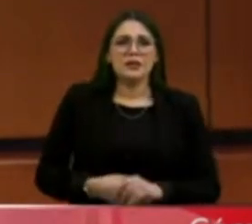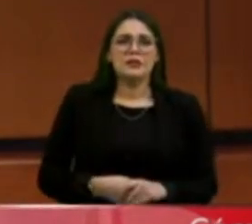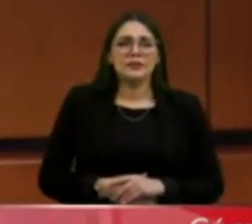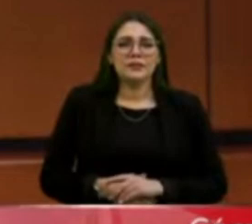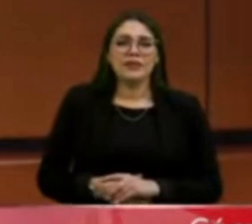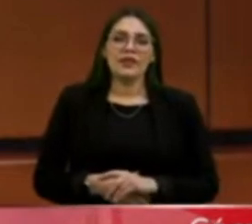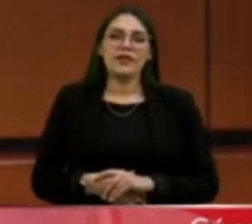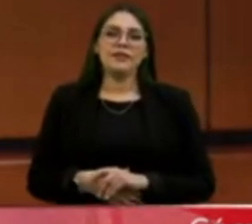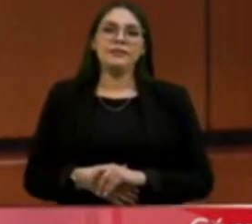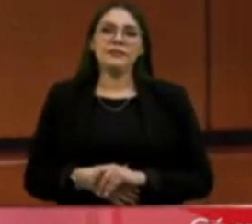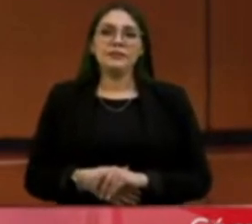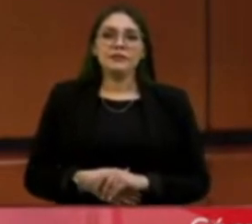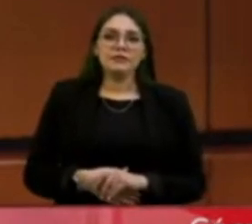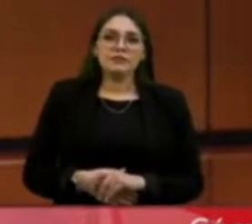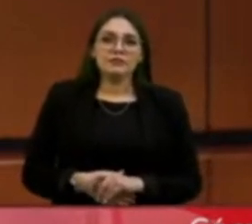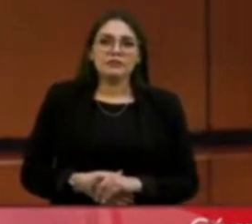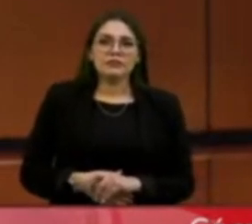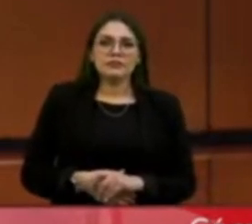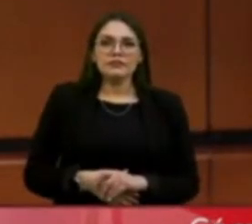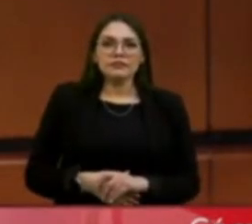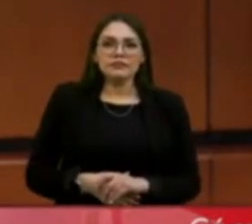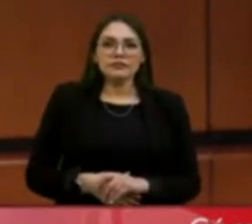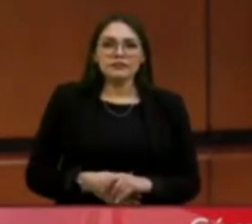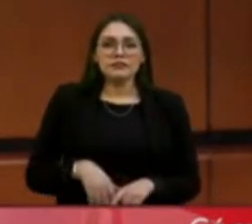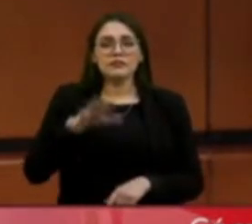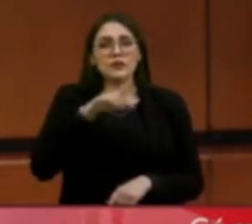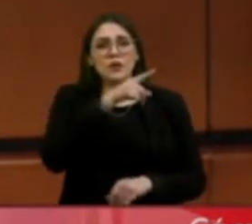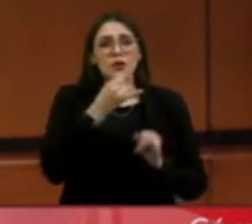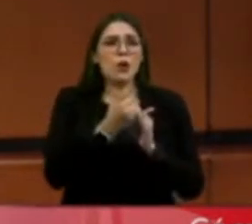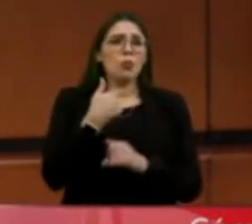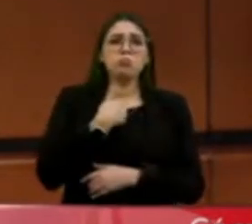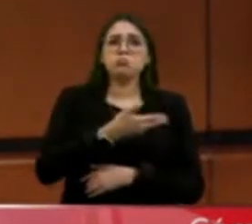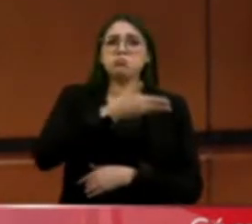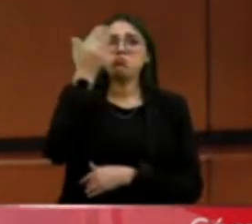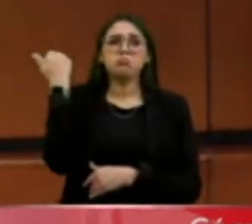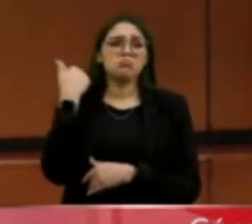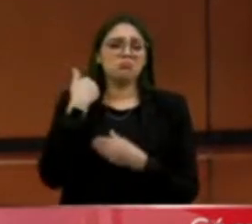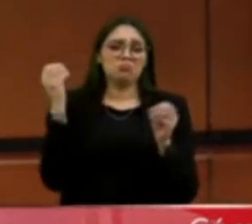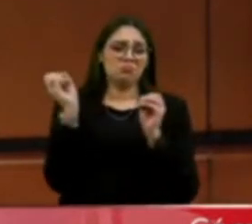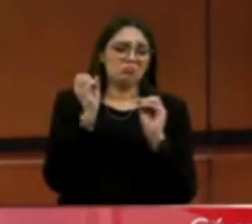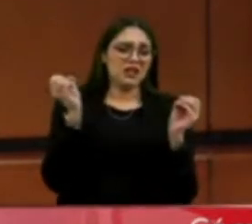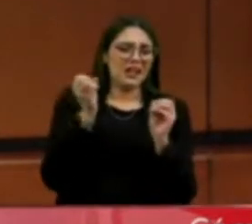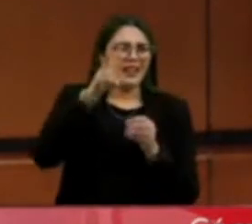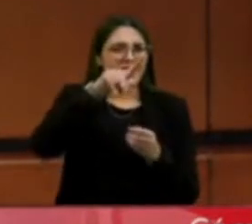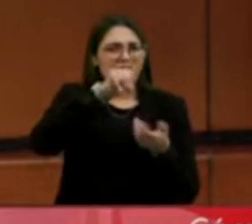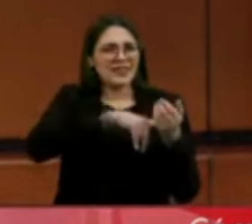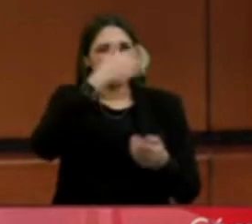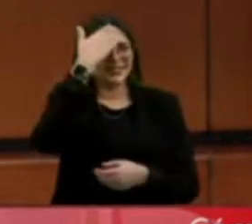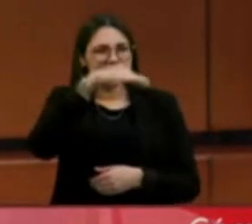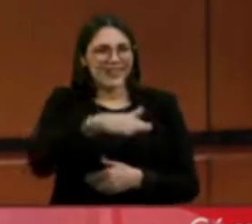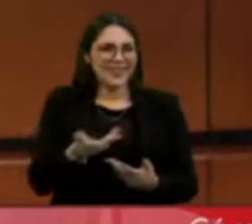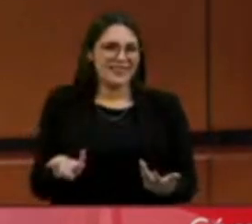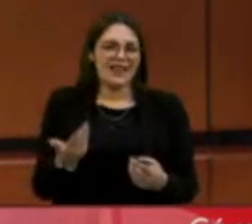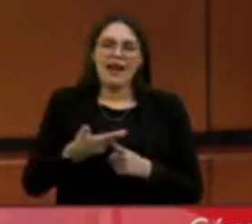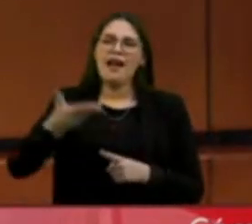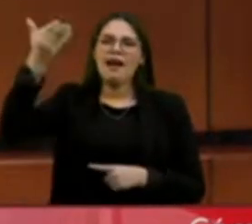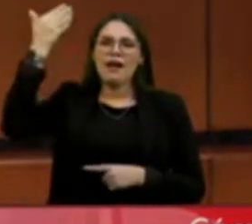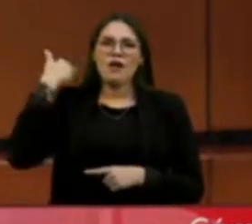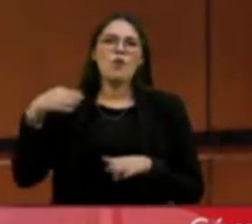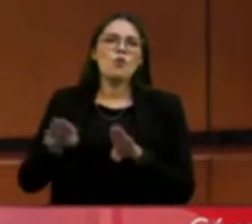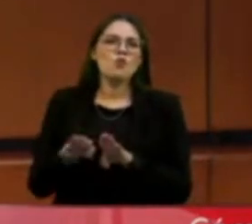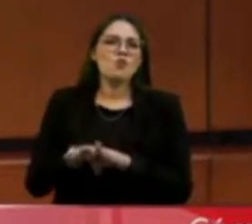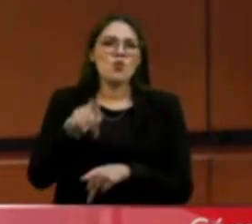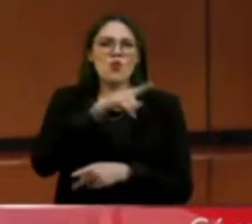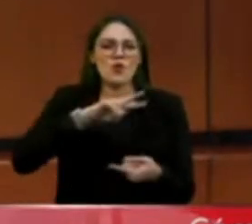Así es como lo están oyendo. Hacen como que no saben, pero sí saben. Antes, ¿cómo lo hacían? Cuando eran